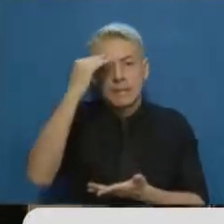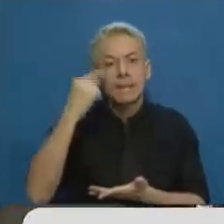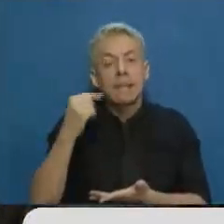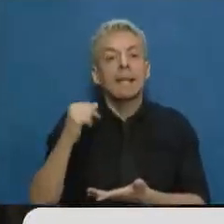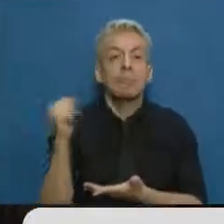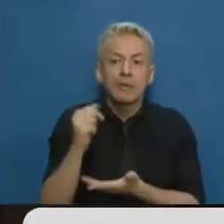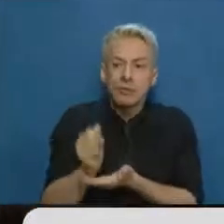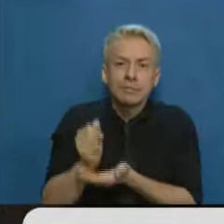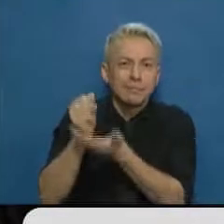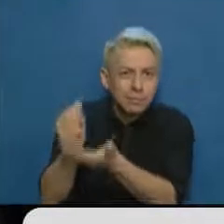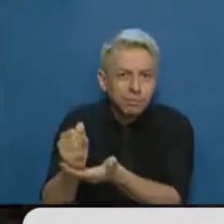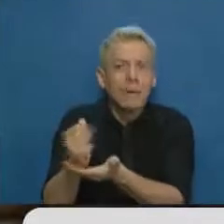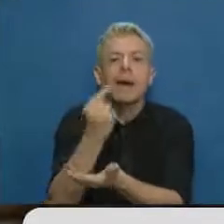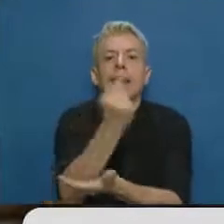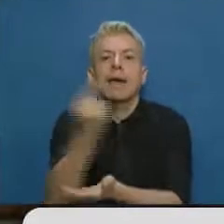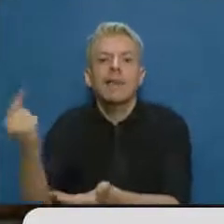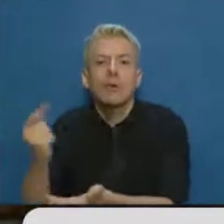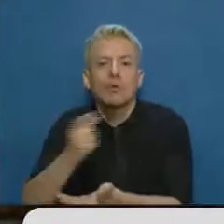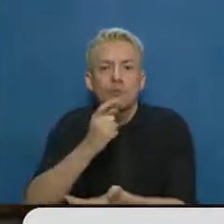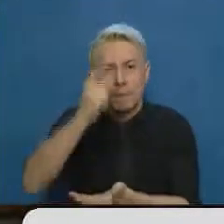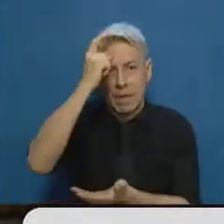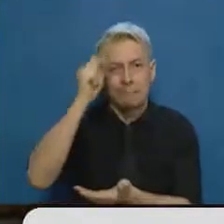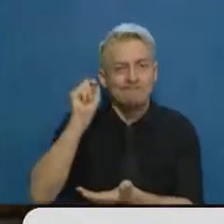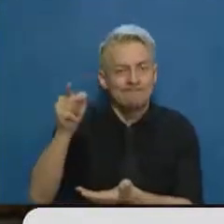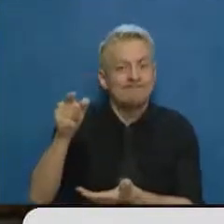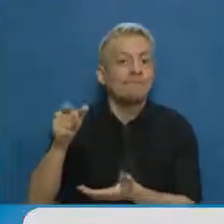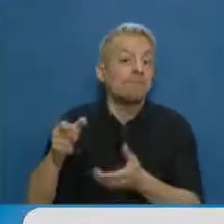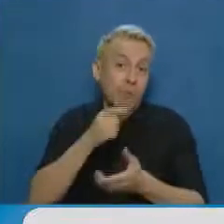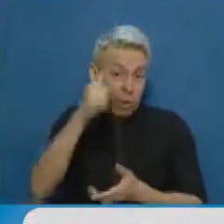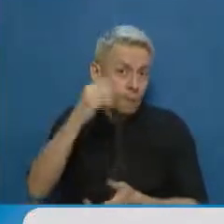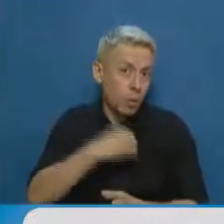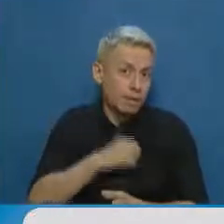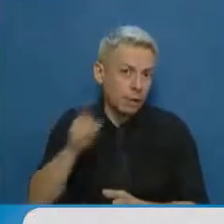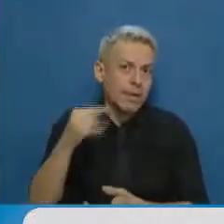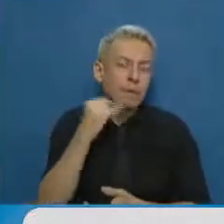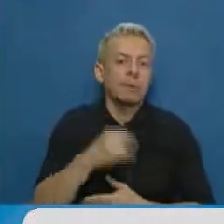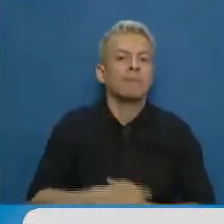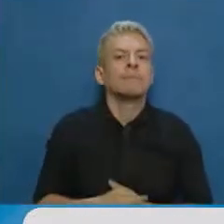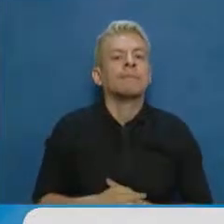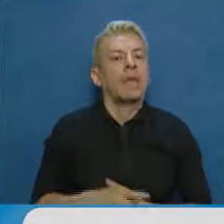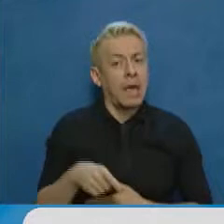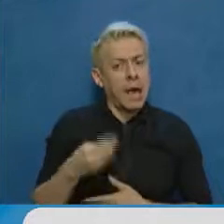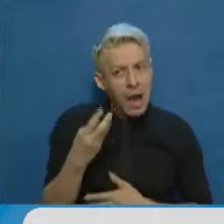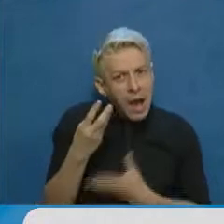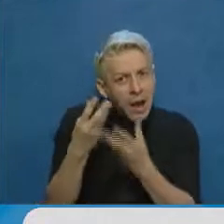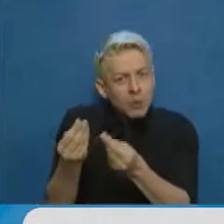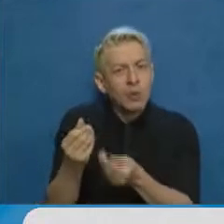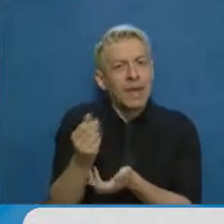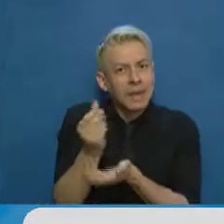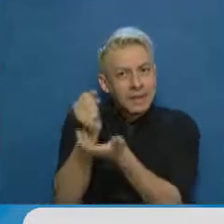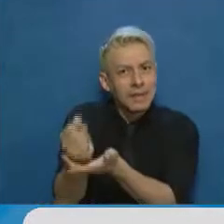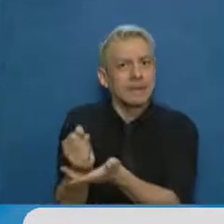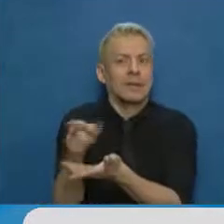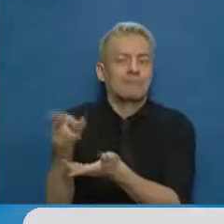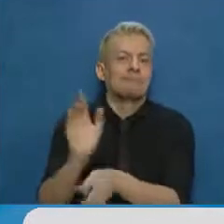a cada uno de los integrantes del cuartel de bomberos voluntarios. Vamos a darle una ayuda económica a nuestros bomberos, que son